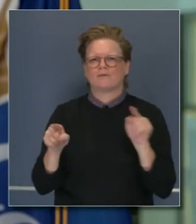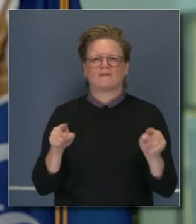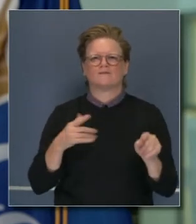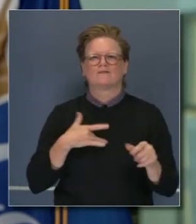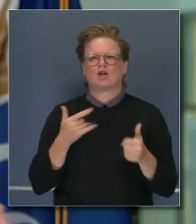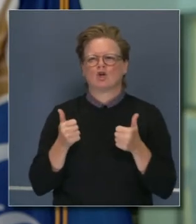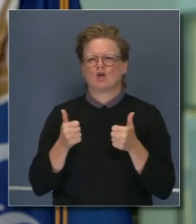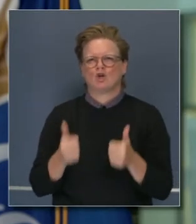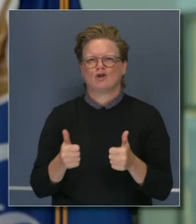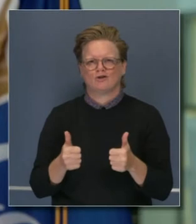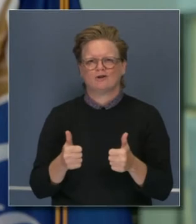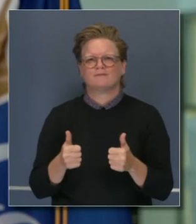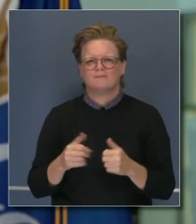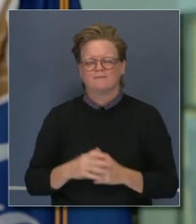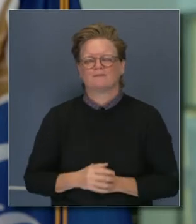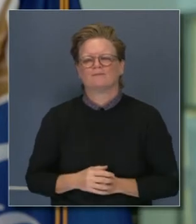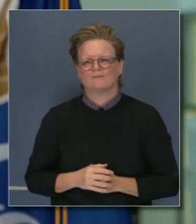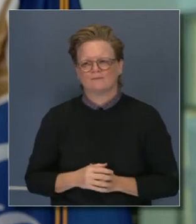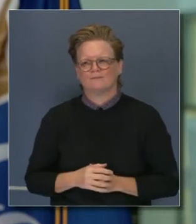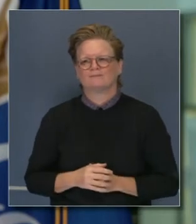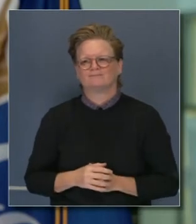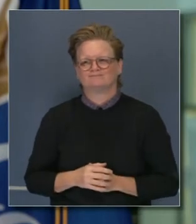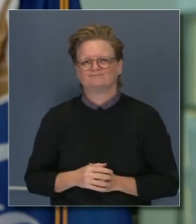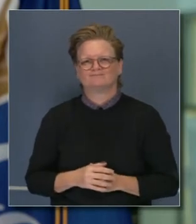para que ya sea ley. Con eso contesto sus preguntas.